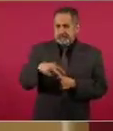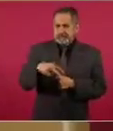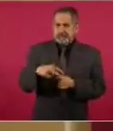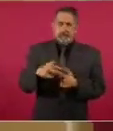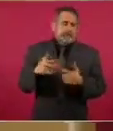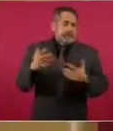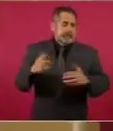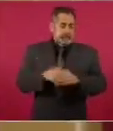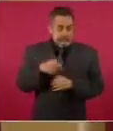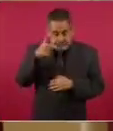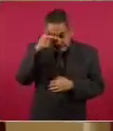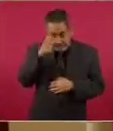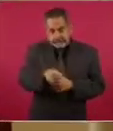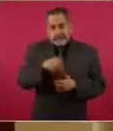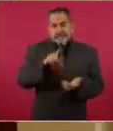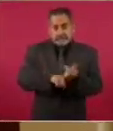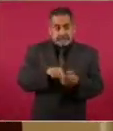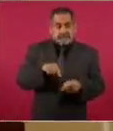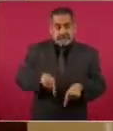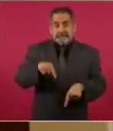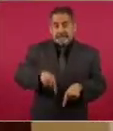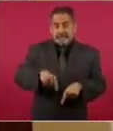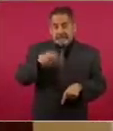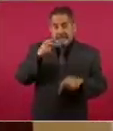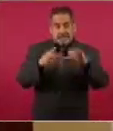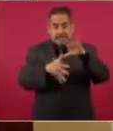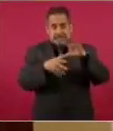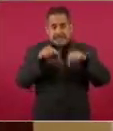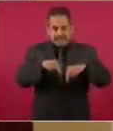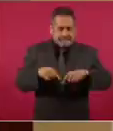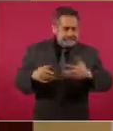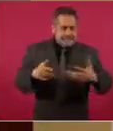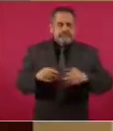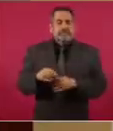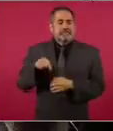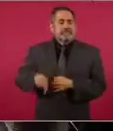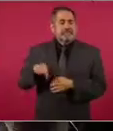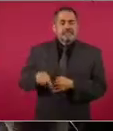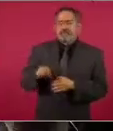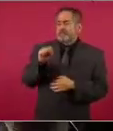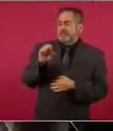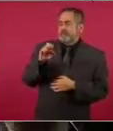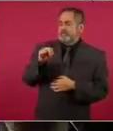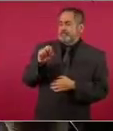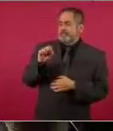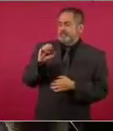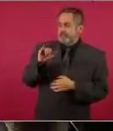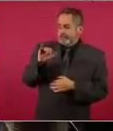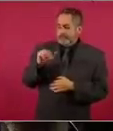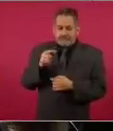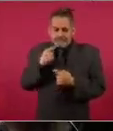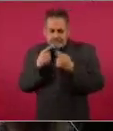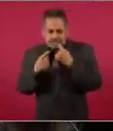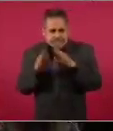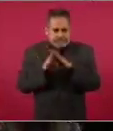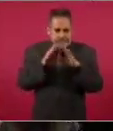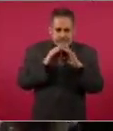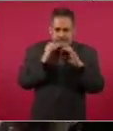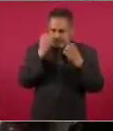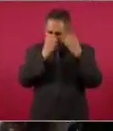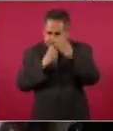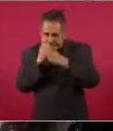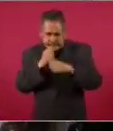su aparición en este continente los técnicos de Senasica analizaban aves silvestres